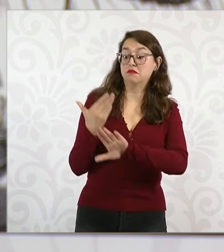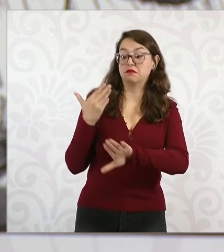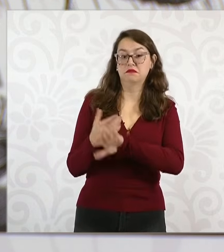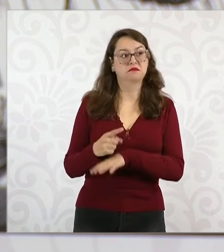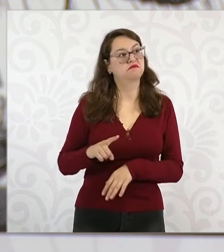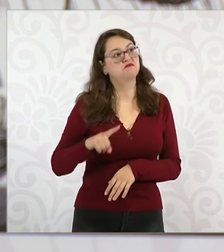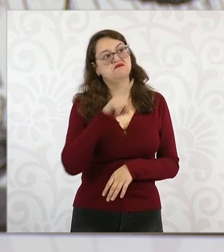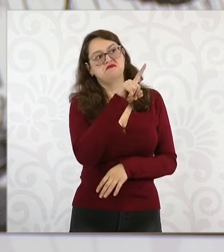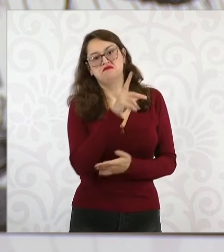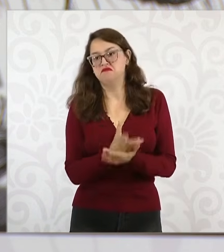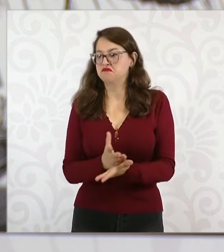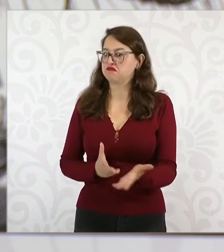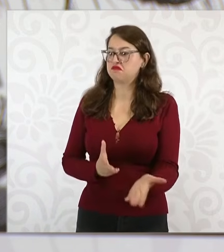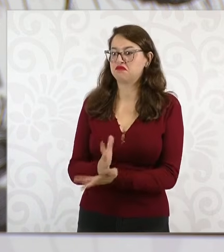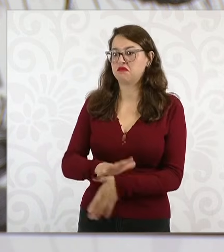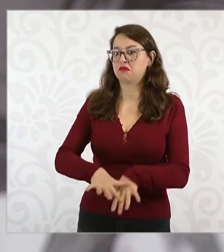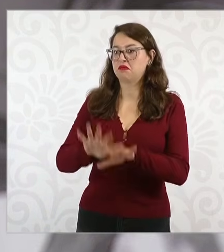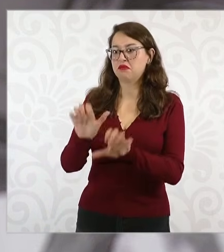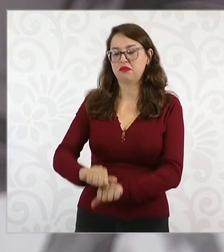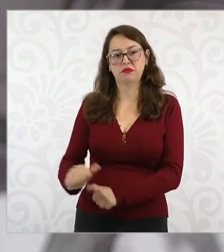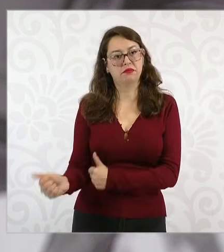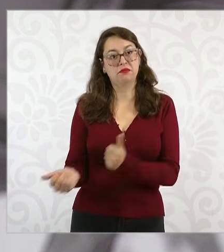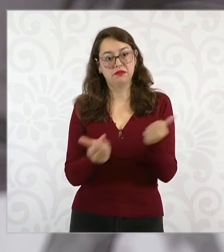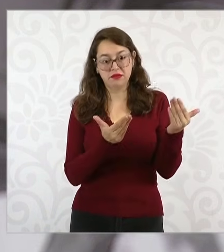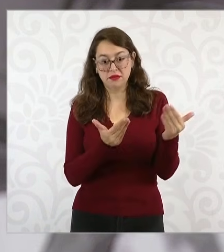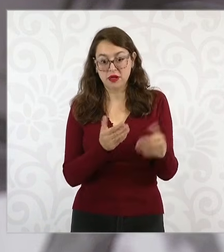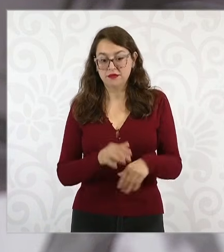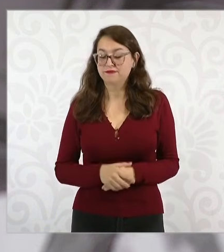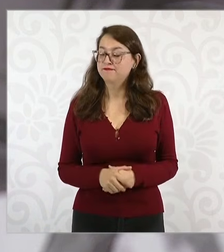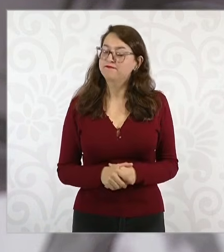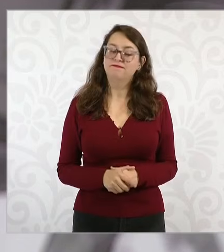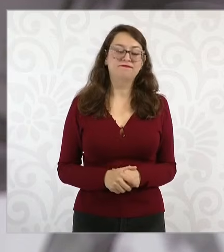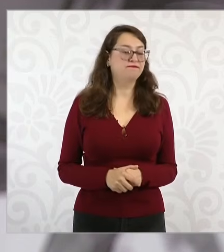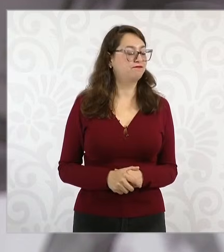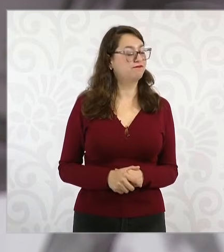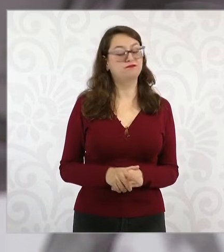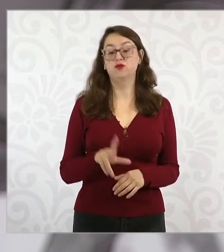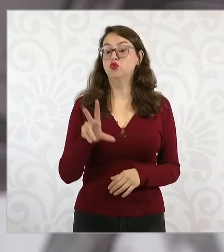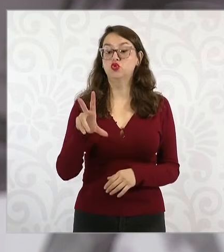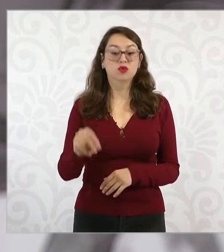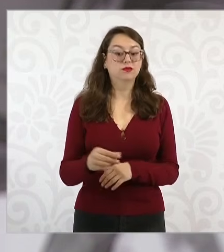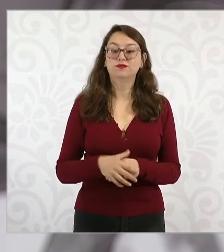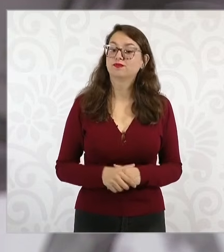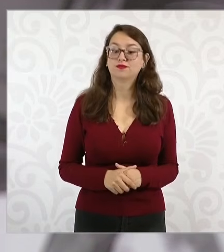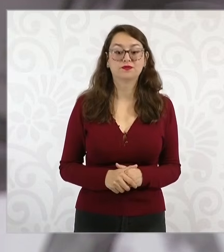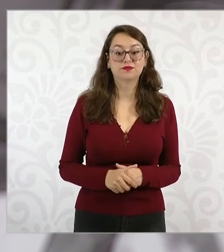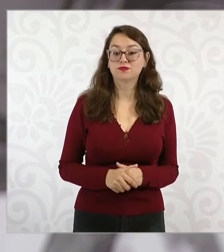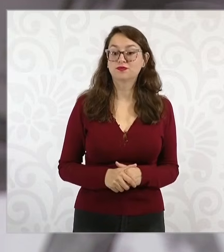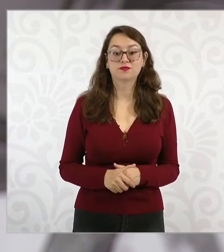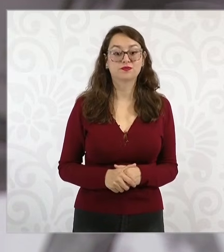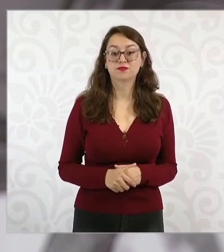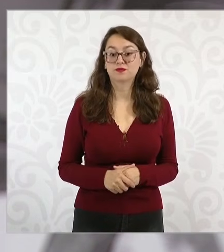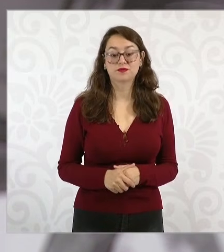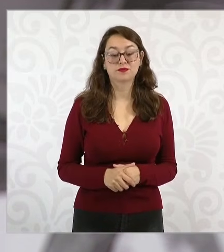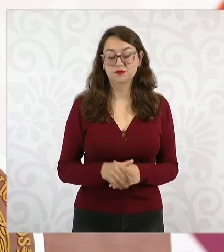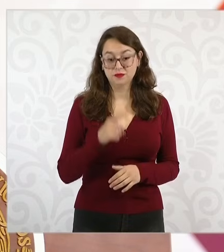la invasión, la injerencia, no la puede justificar,